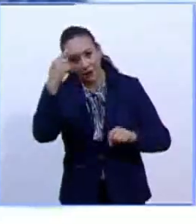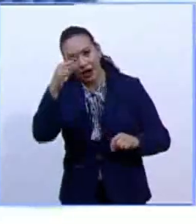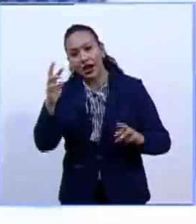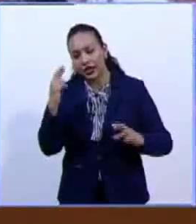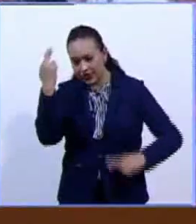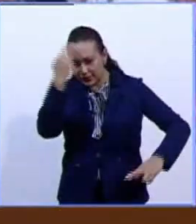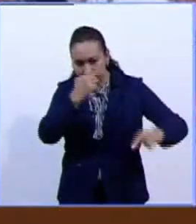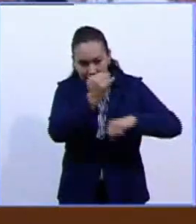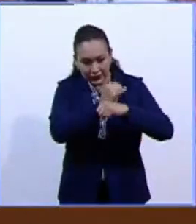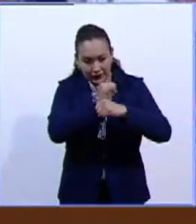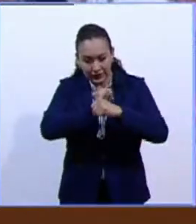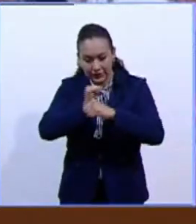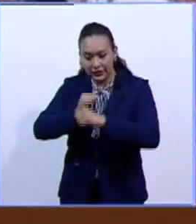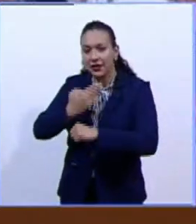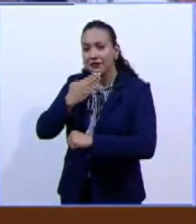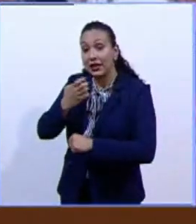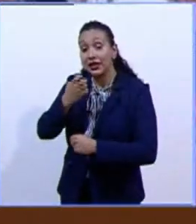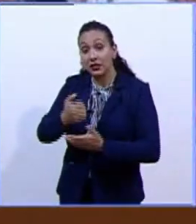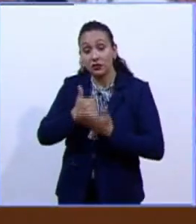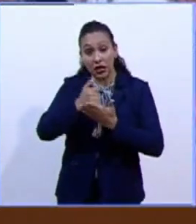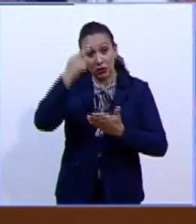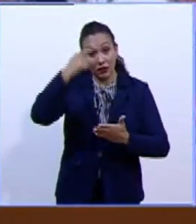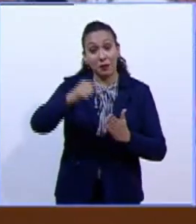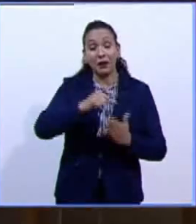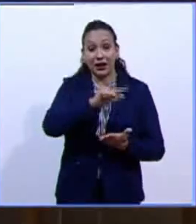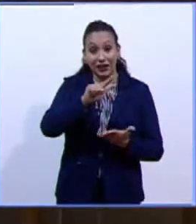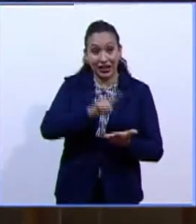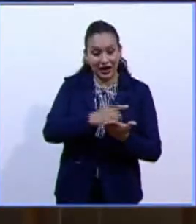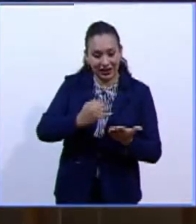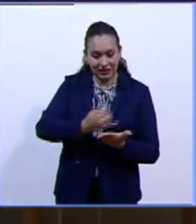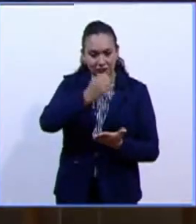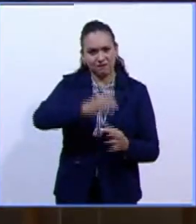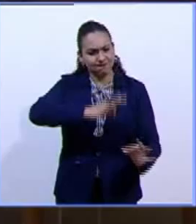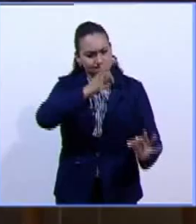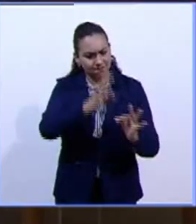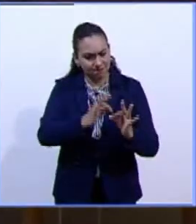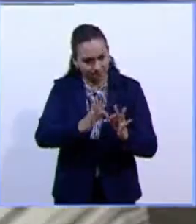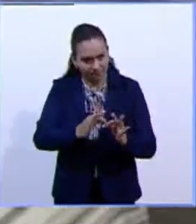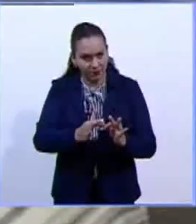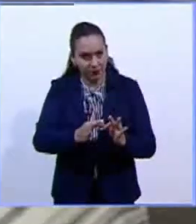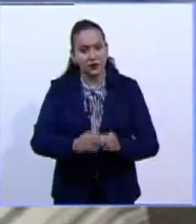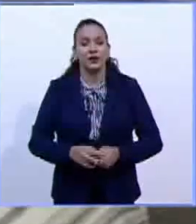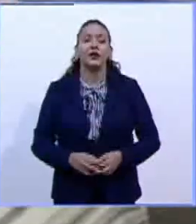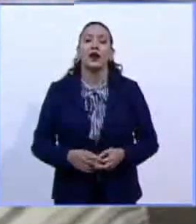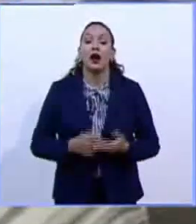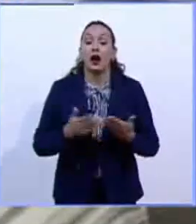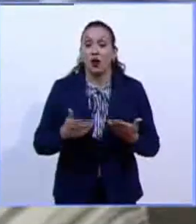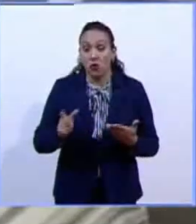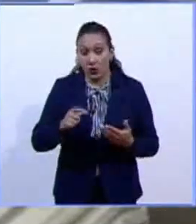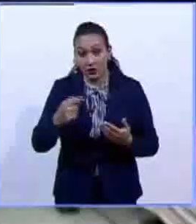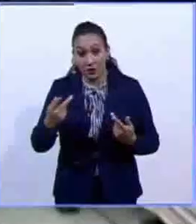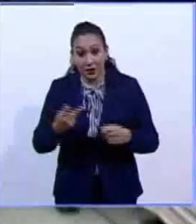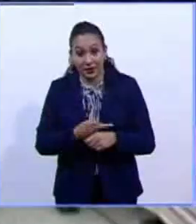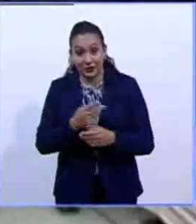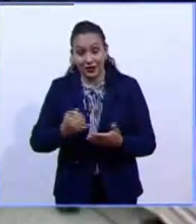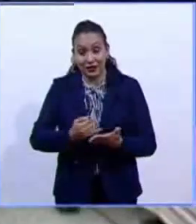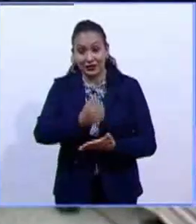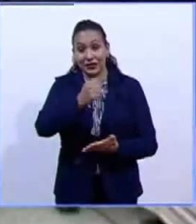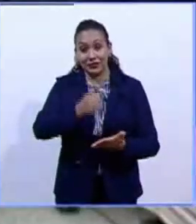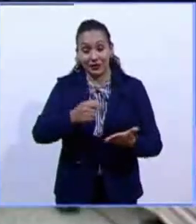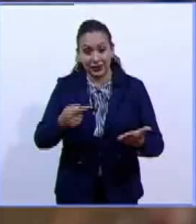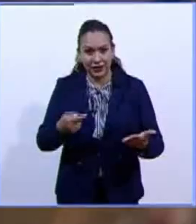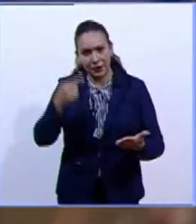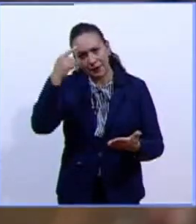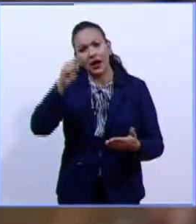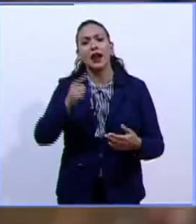el eficaz cumplimiento también de la resolución judicial, a saber, la sentencia concesoria precisamente